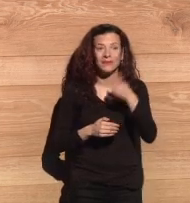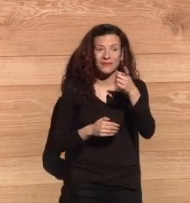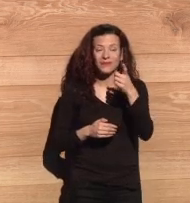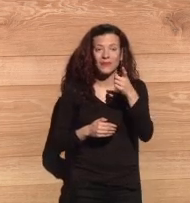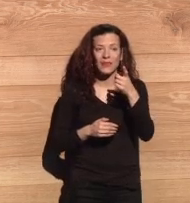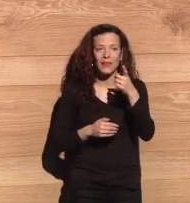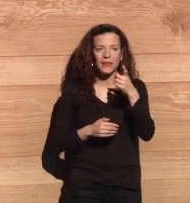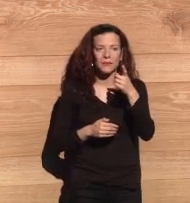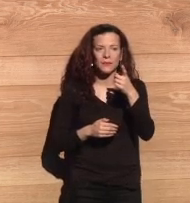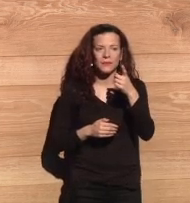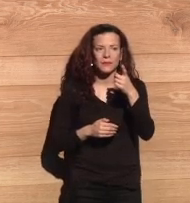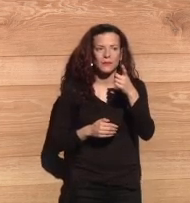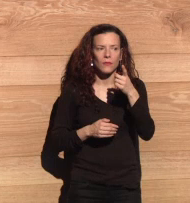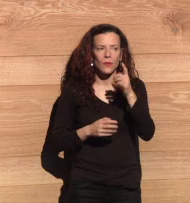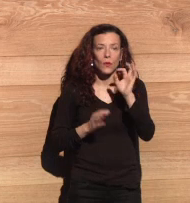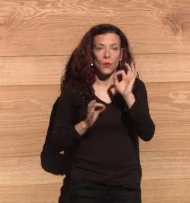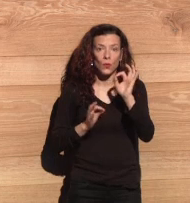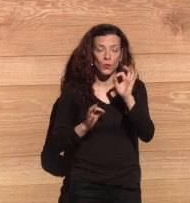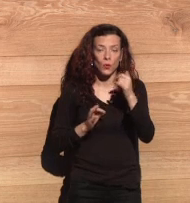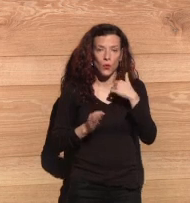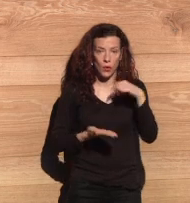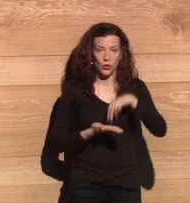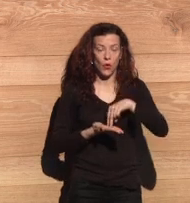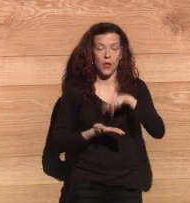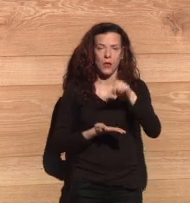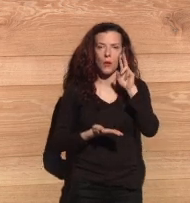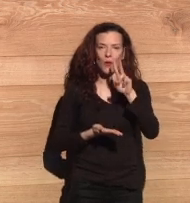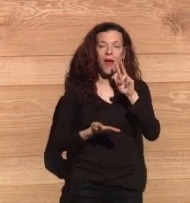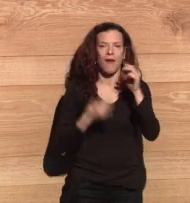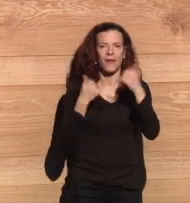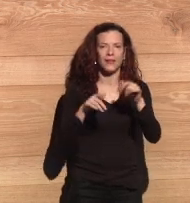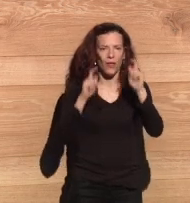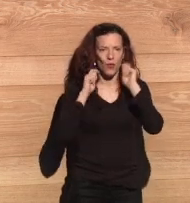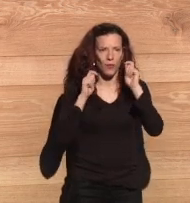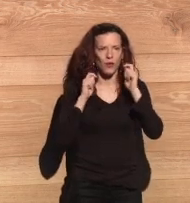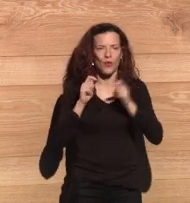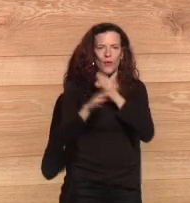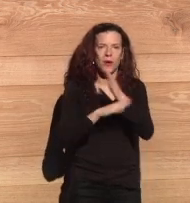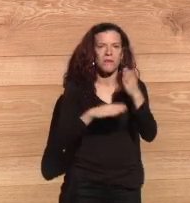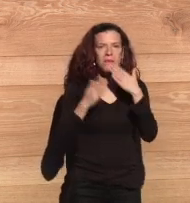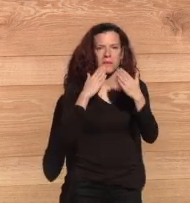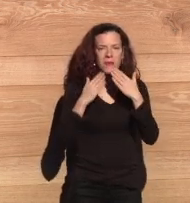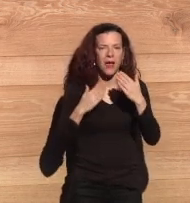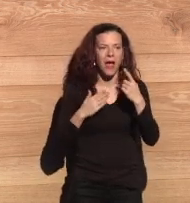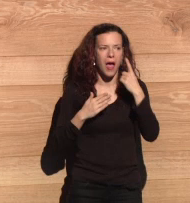una historia. Ahí estaba yo y cuando veo había una fiesta de cumpleaños y voy a hablar con ellos a ver qué está